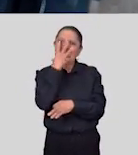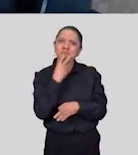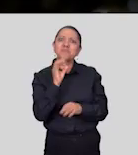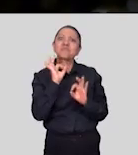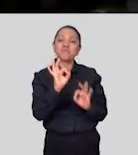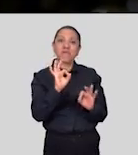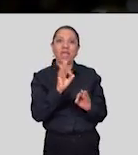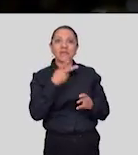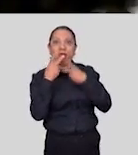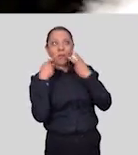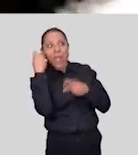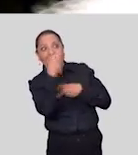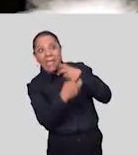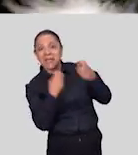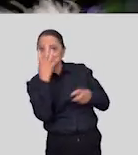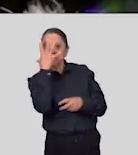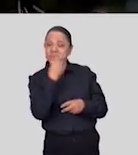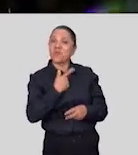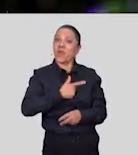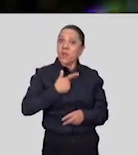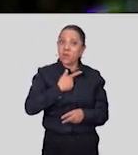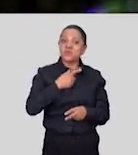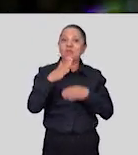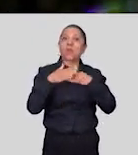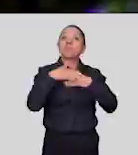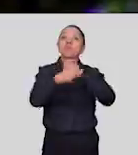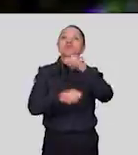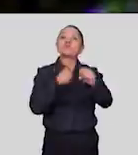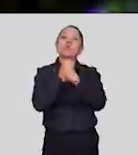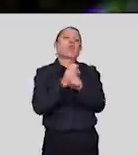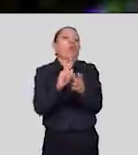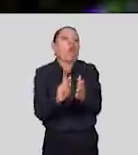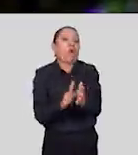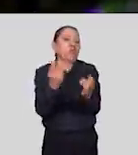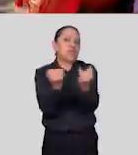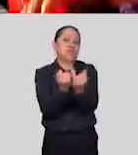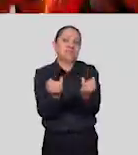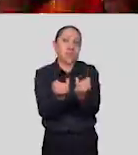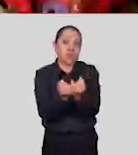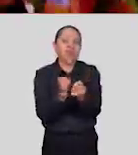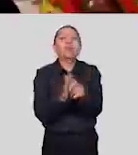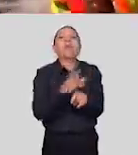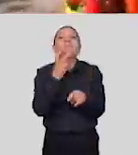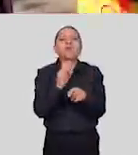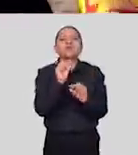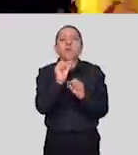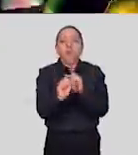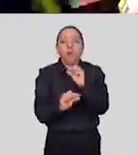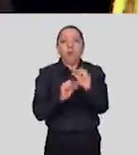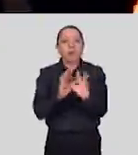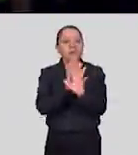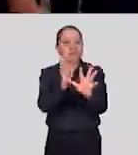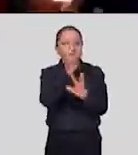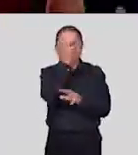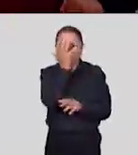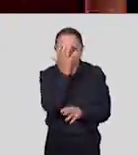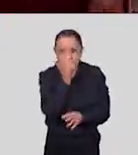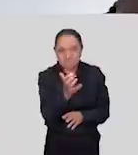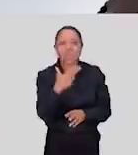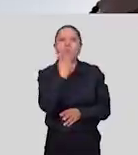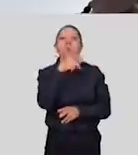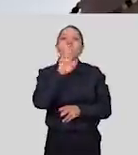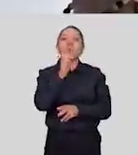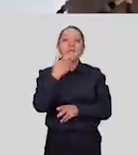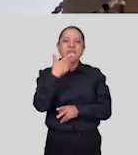año siguiente se organizó de nueva cuenta. Es así como tomó forma el personaje de los Huehuetzin, palabra náhuatl